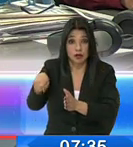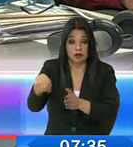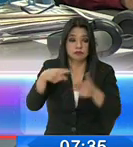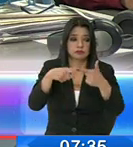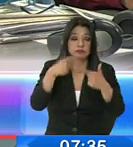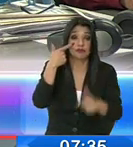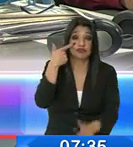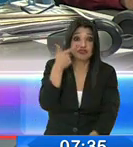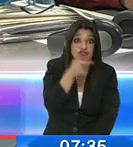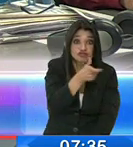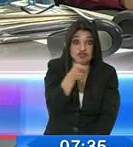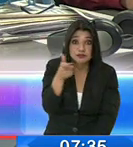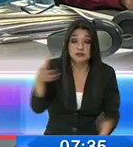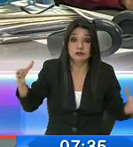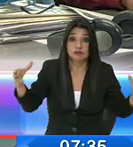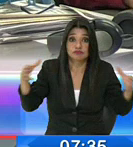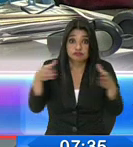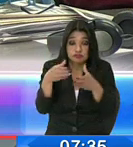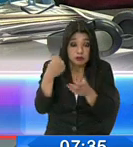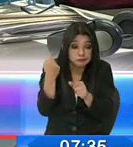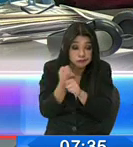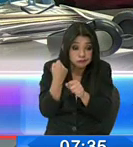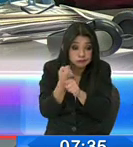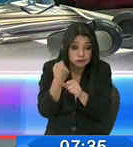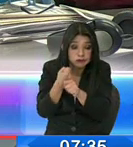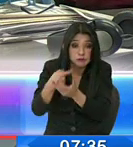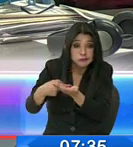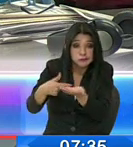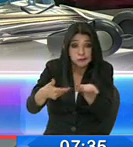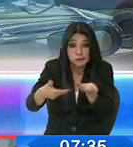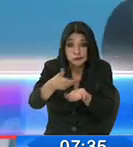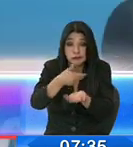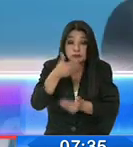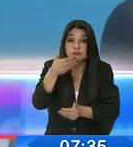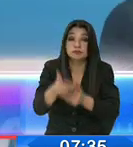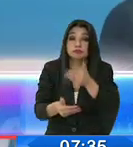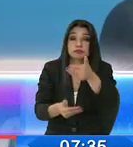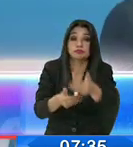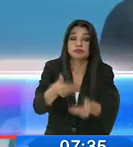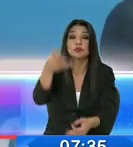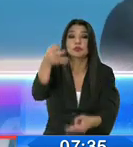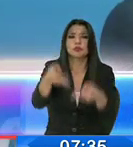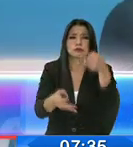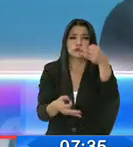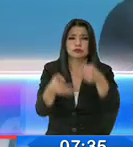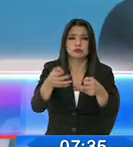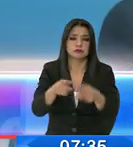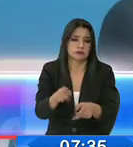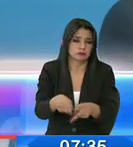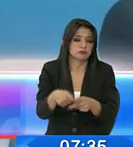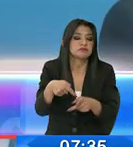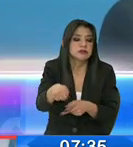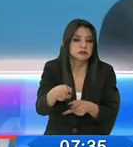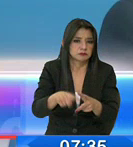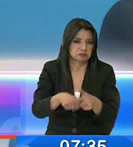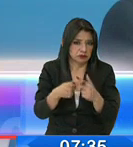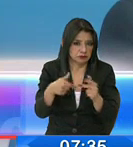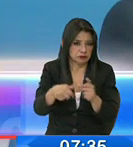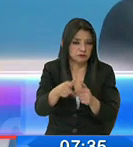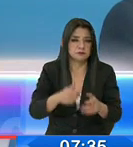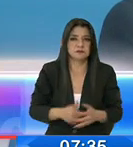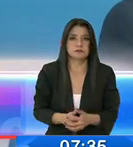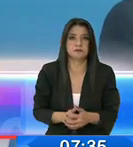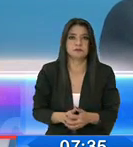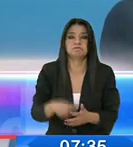fiscalía el trabajo adecuado dentro del proceso judicial que se iniciará en breve para que